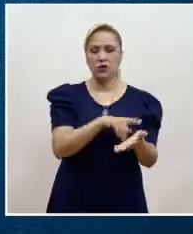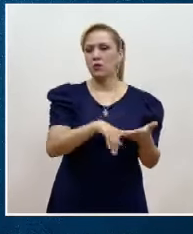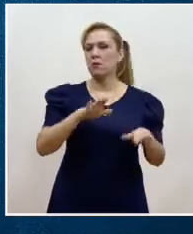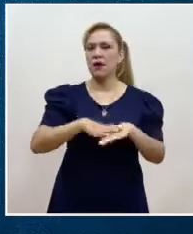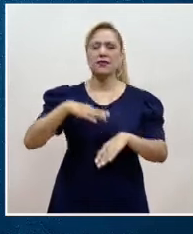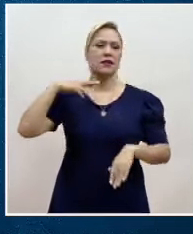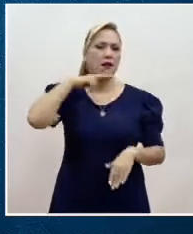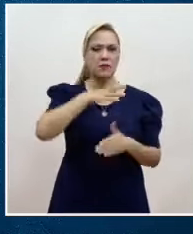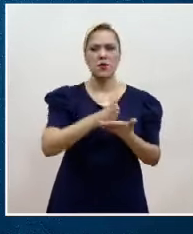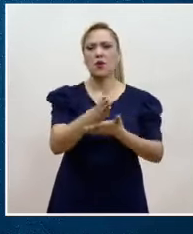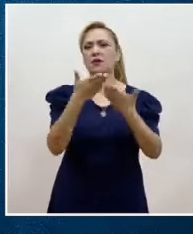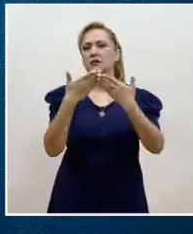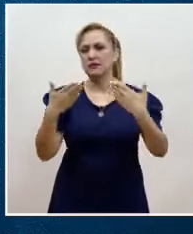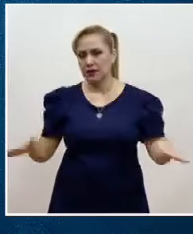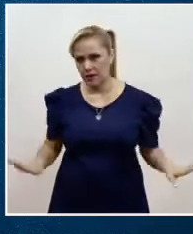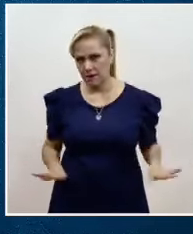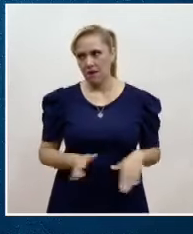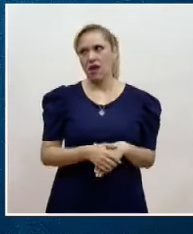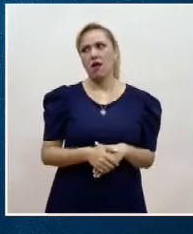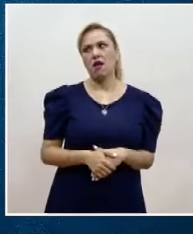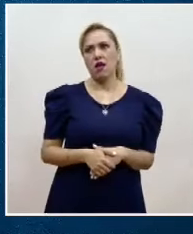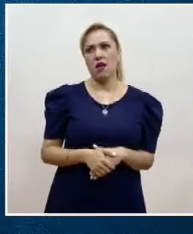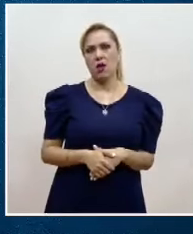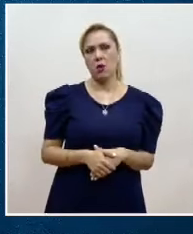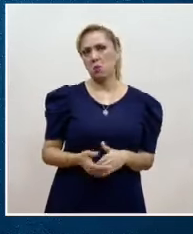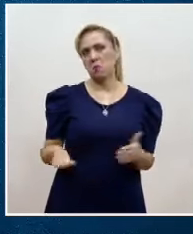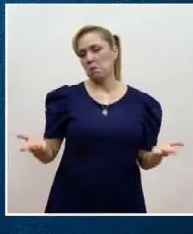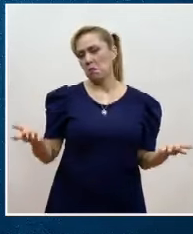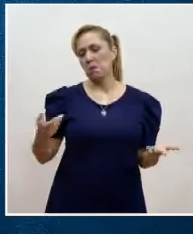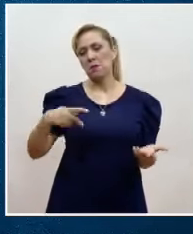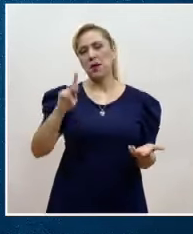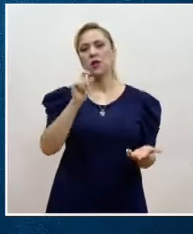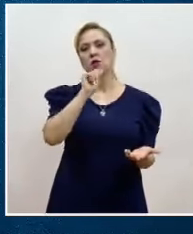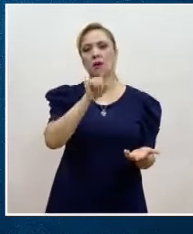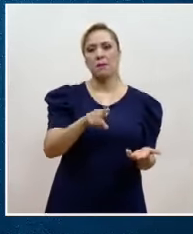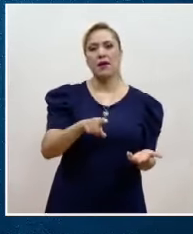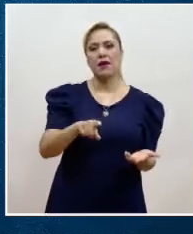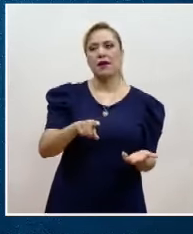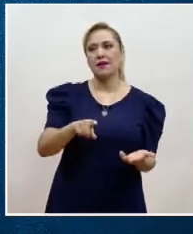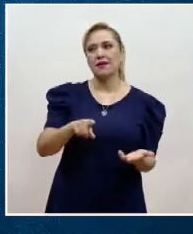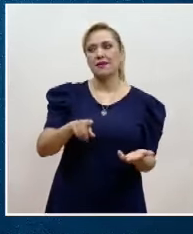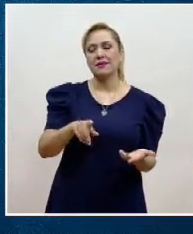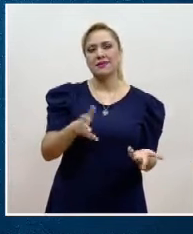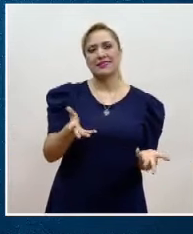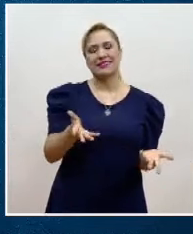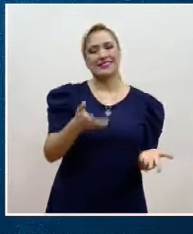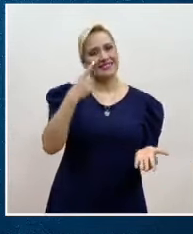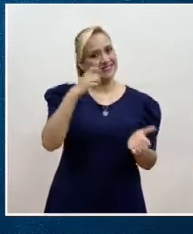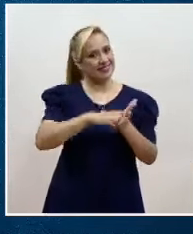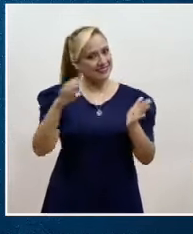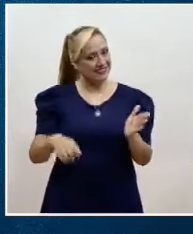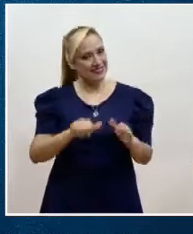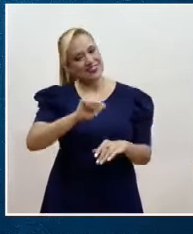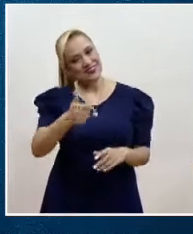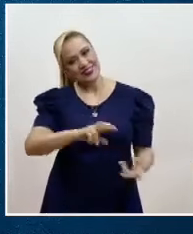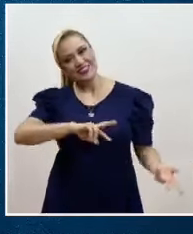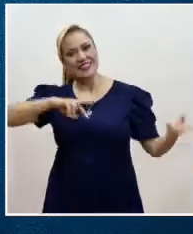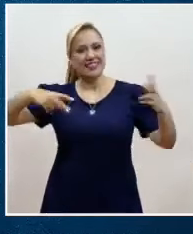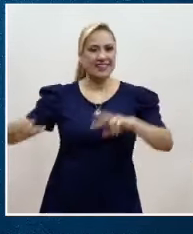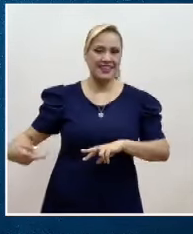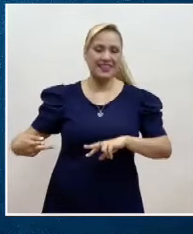más accesible. Creo que eso, ¿no? Pero también de la perspectiva indirecta se tienen ejemplos muy interesantes, que son